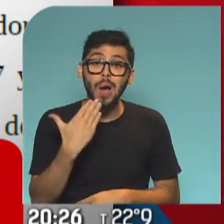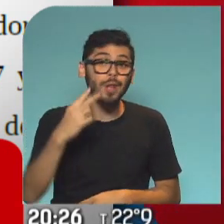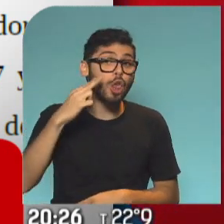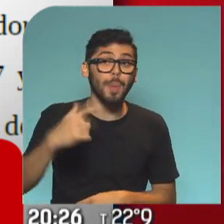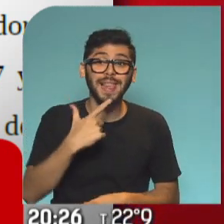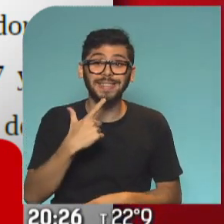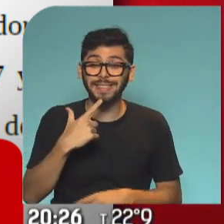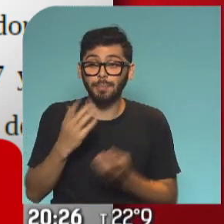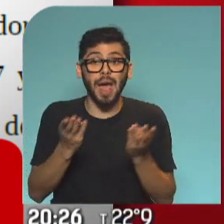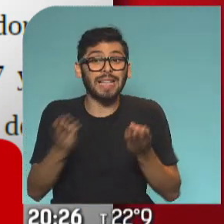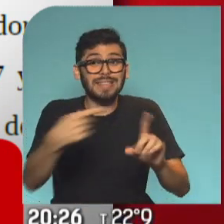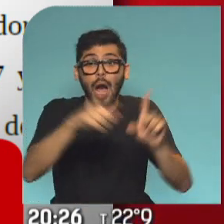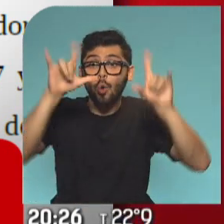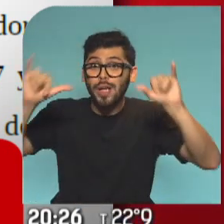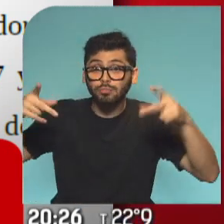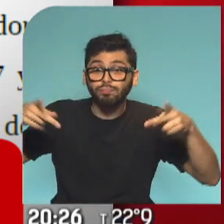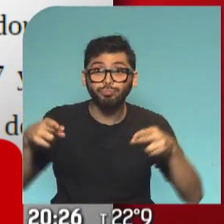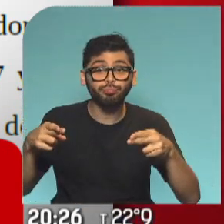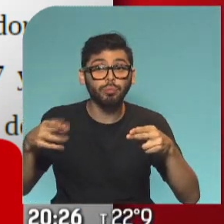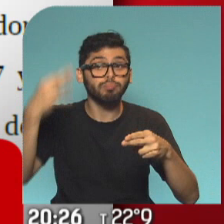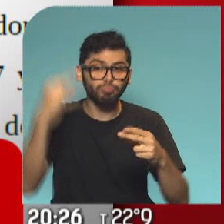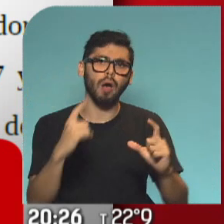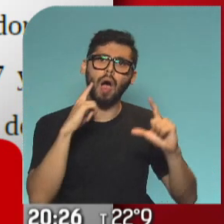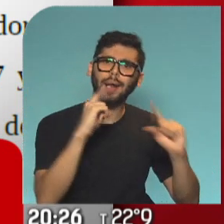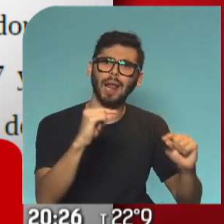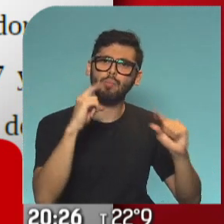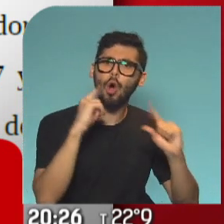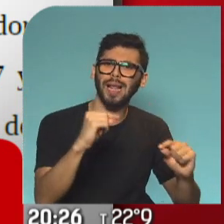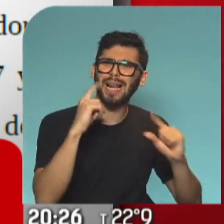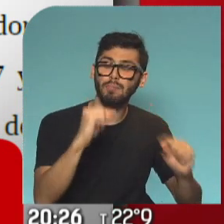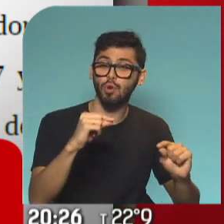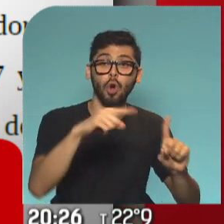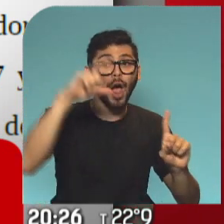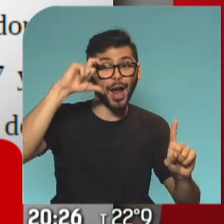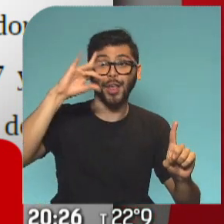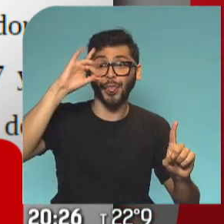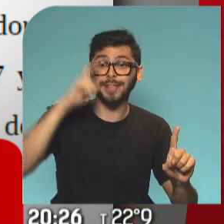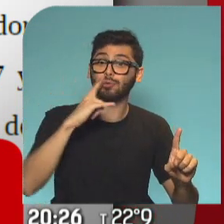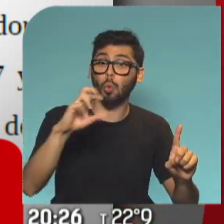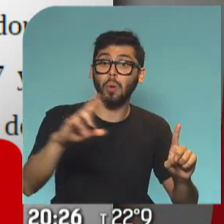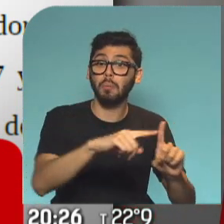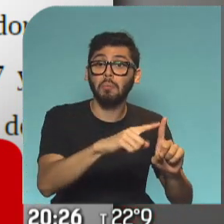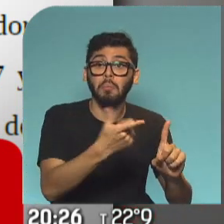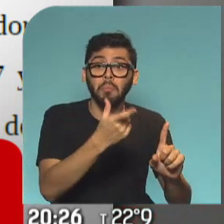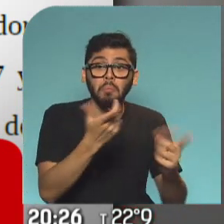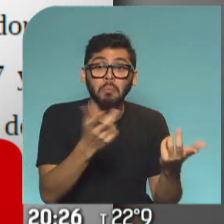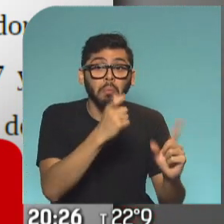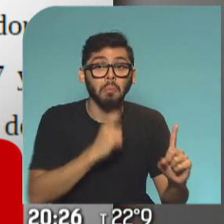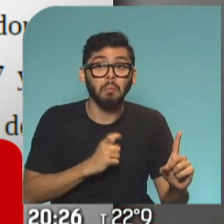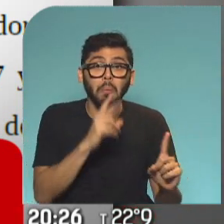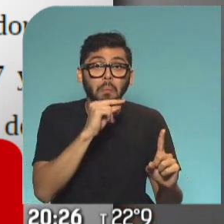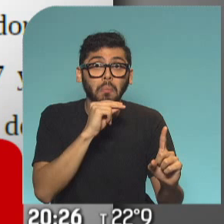el servicio fue interrumpido a pesar de los reclamos a edesur no tuvo su respuesta